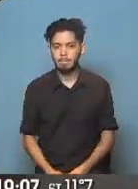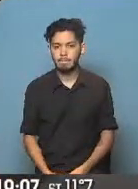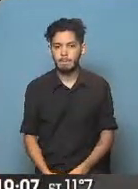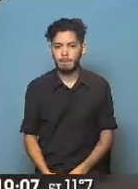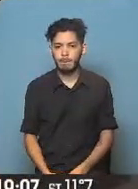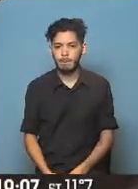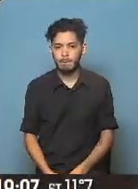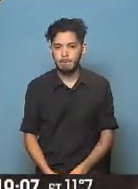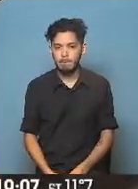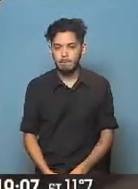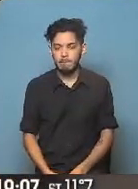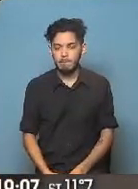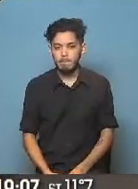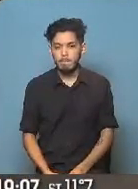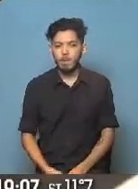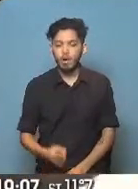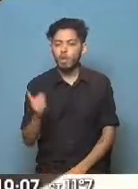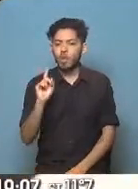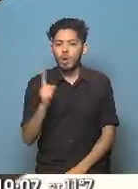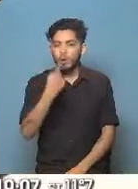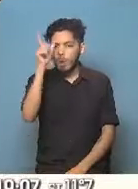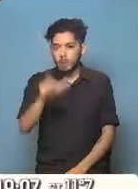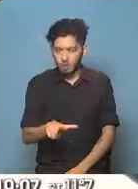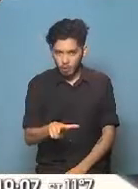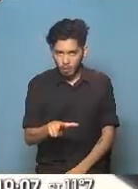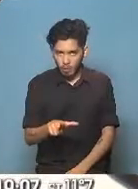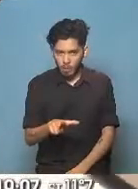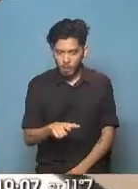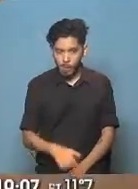No es una persona,